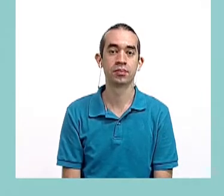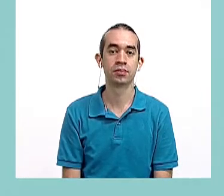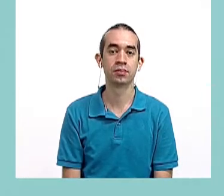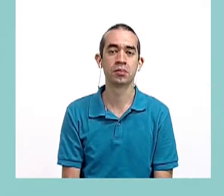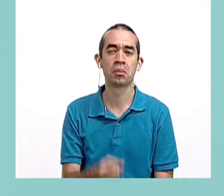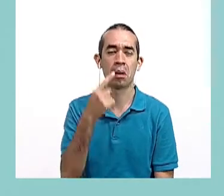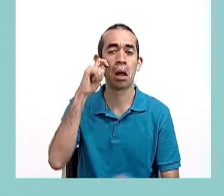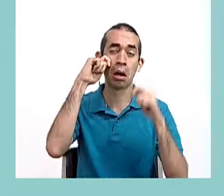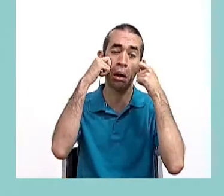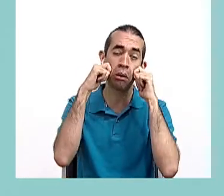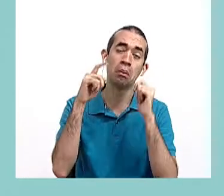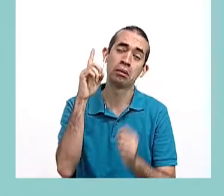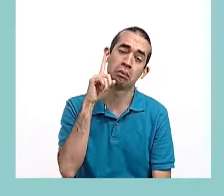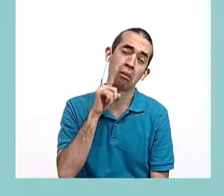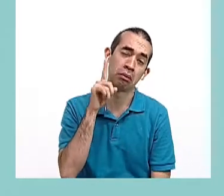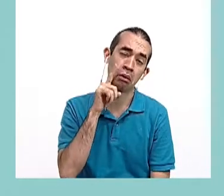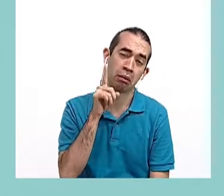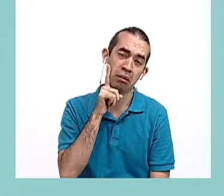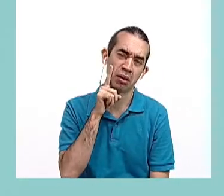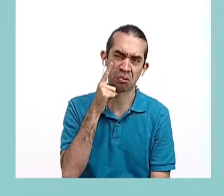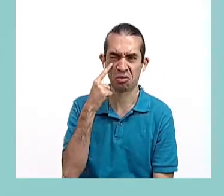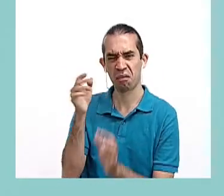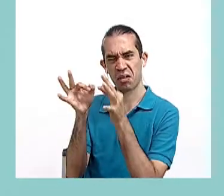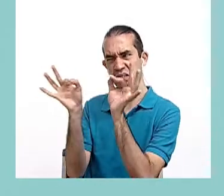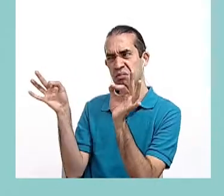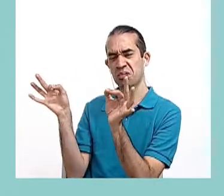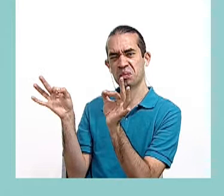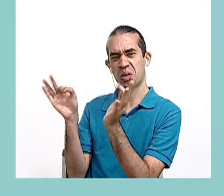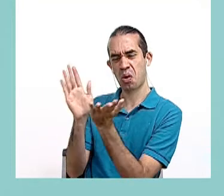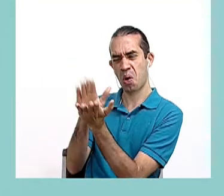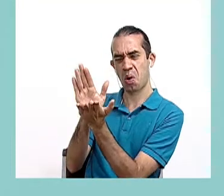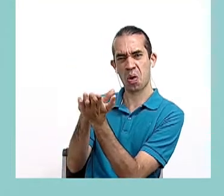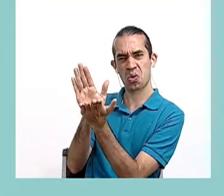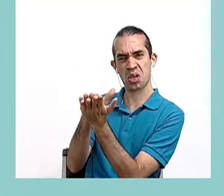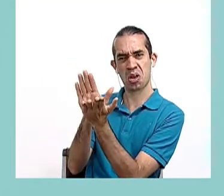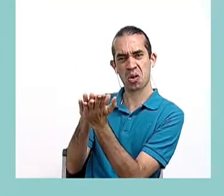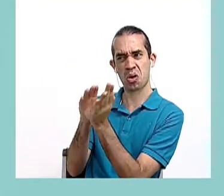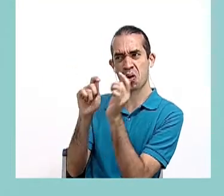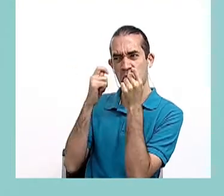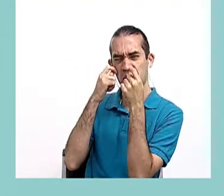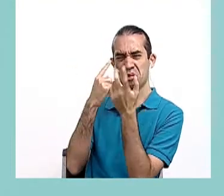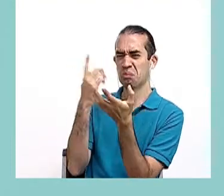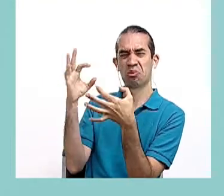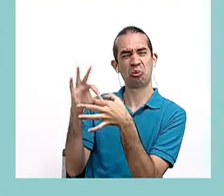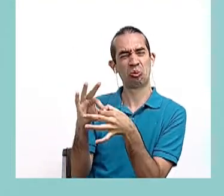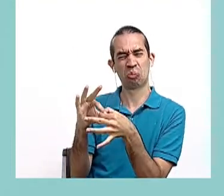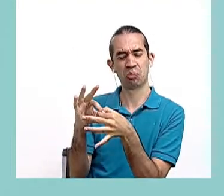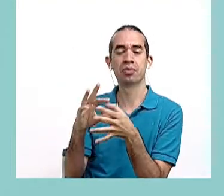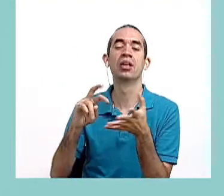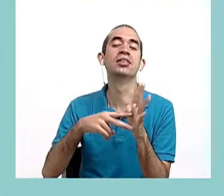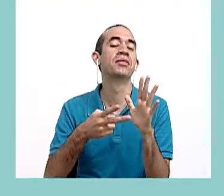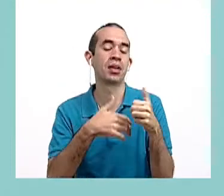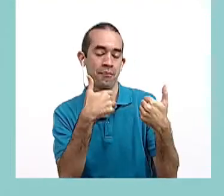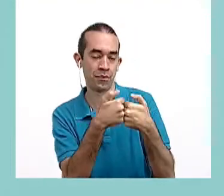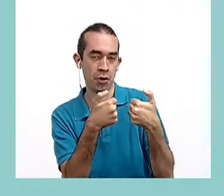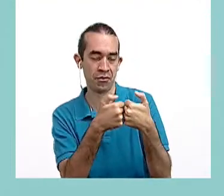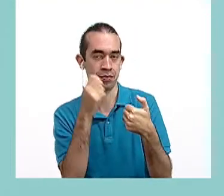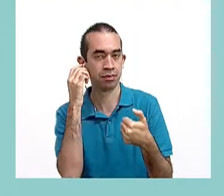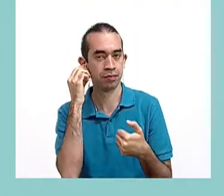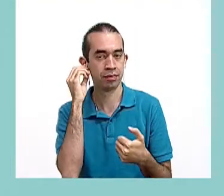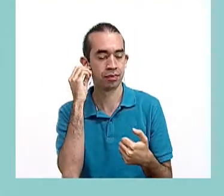Lágrimas de cocodrilo. Ah, sí, cuando son novios y está llorando y quizás les dice, ay, no le haga